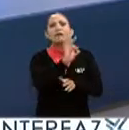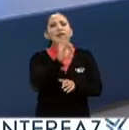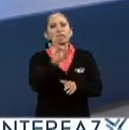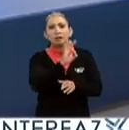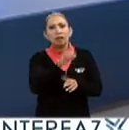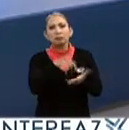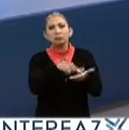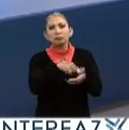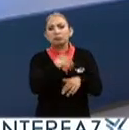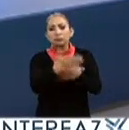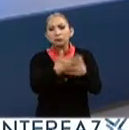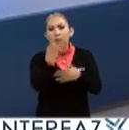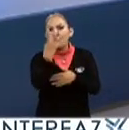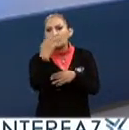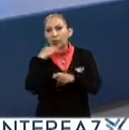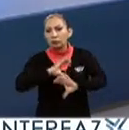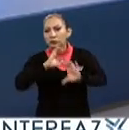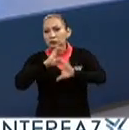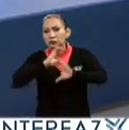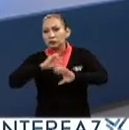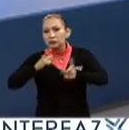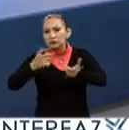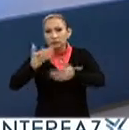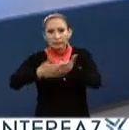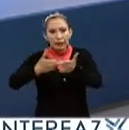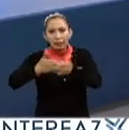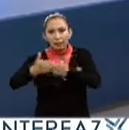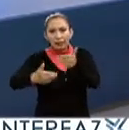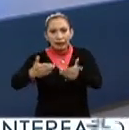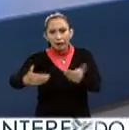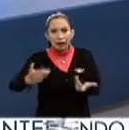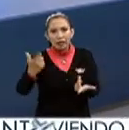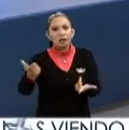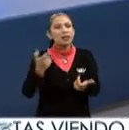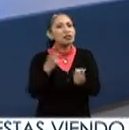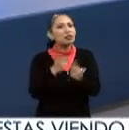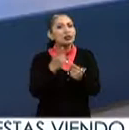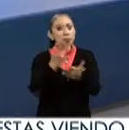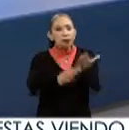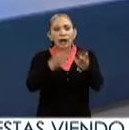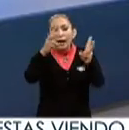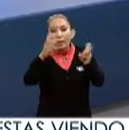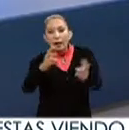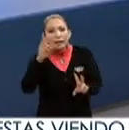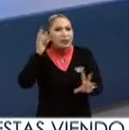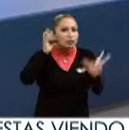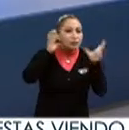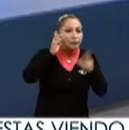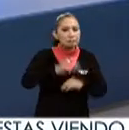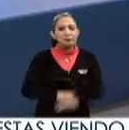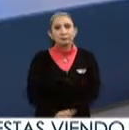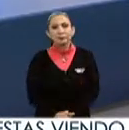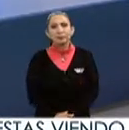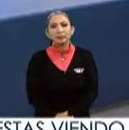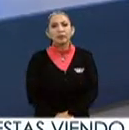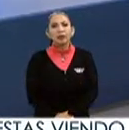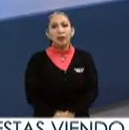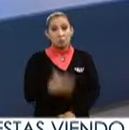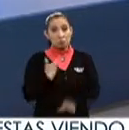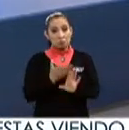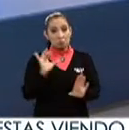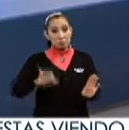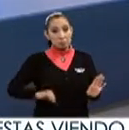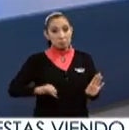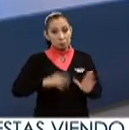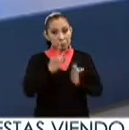fechas? Ya tienen las fechas de estos 4 conciertos que faltan y ¿cuál es el programa? ¿Qué vamos a escuchar? Pues ha sido muy